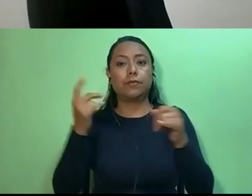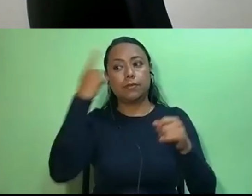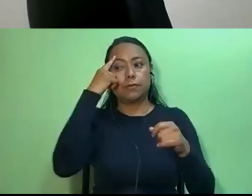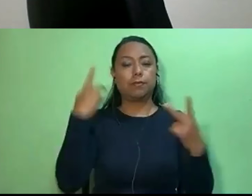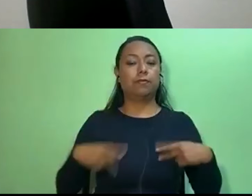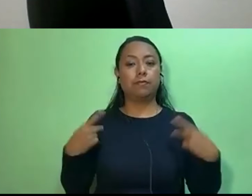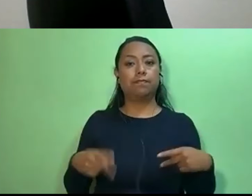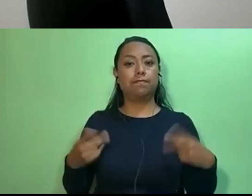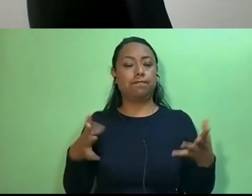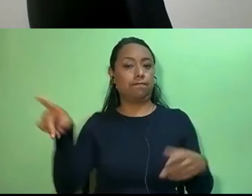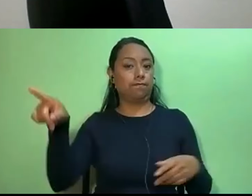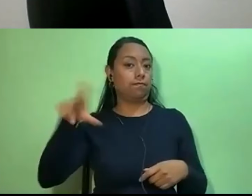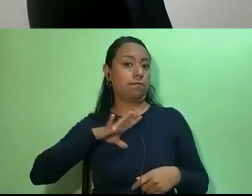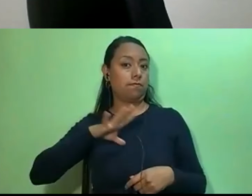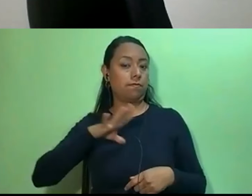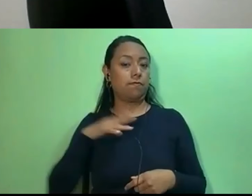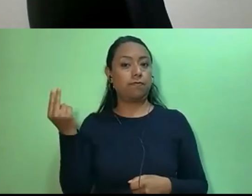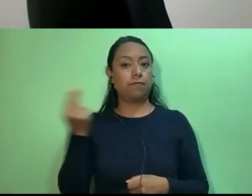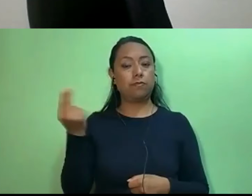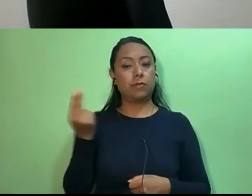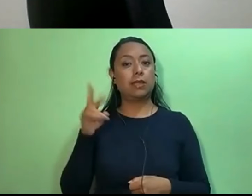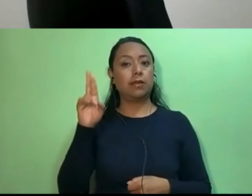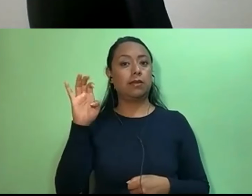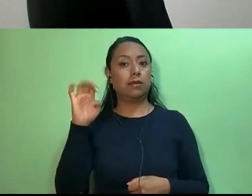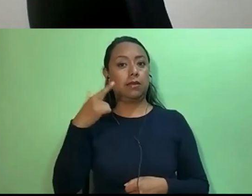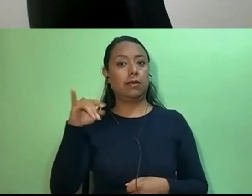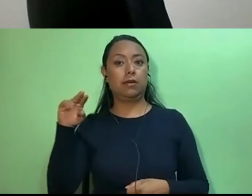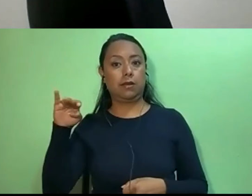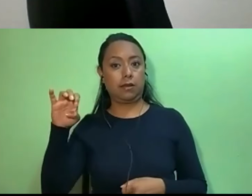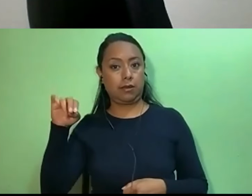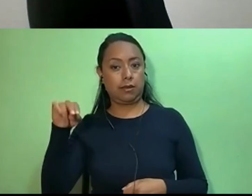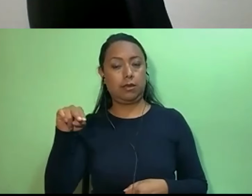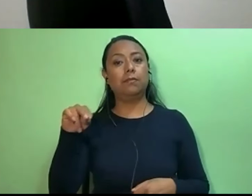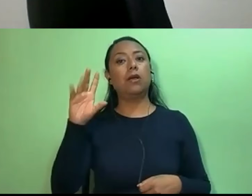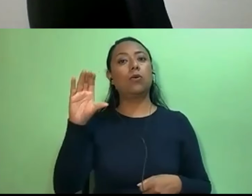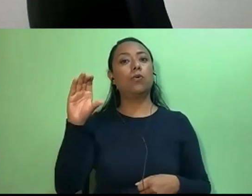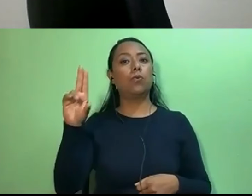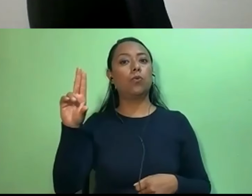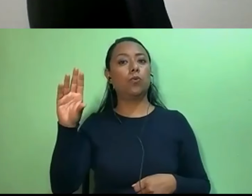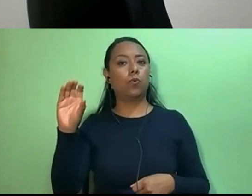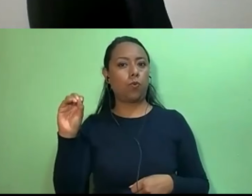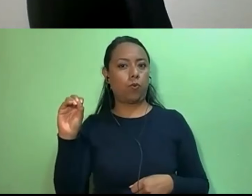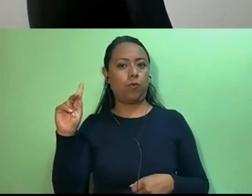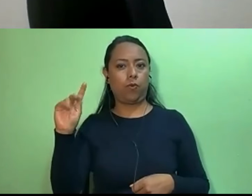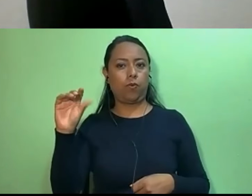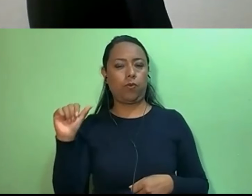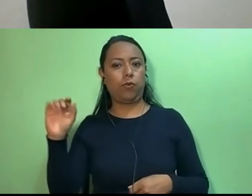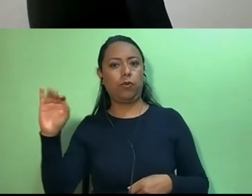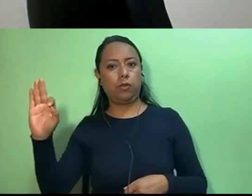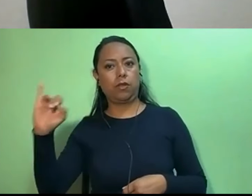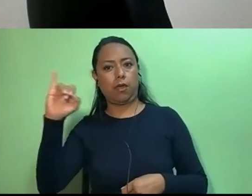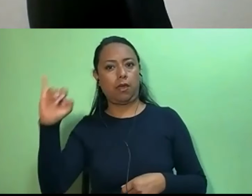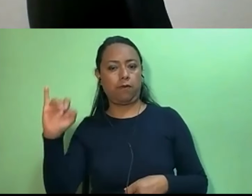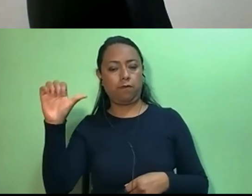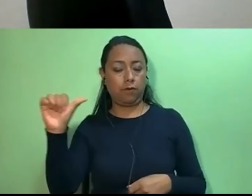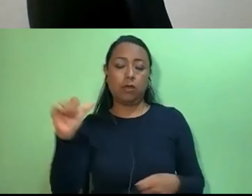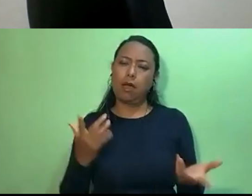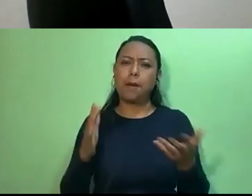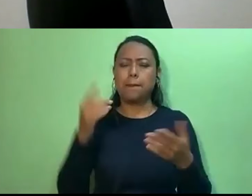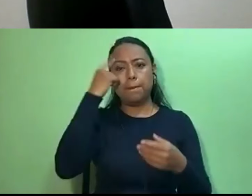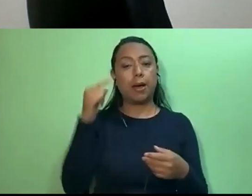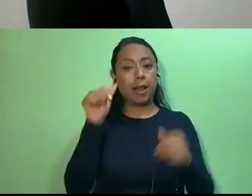y que se encuentran en el régimen de cuota fija, poder atender este tipo de personas. Sé perfectamente que el